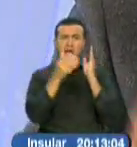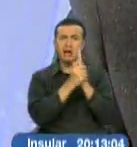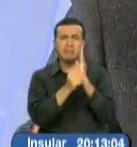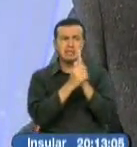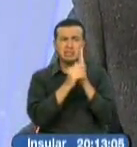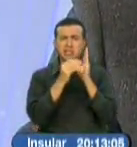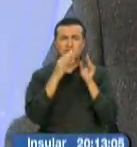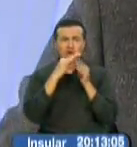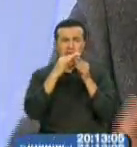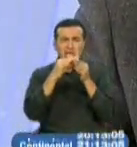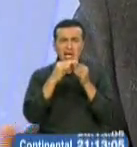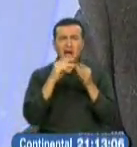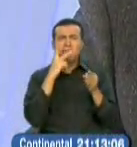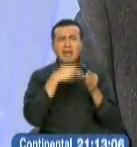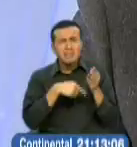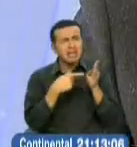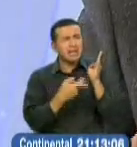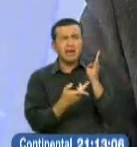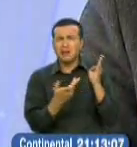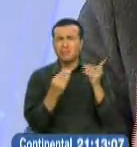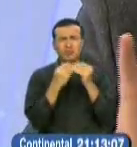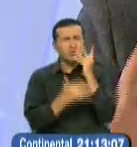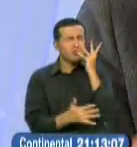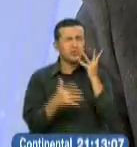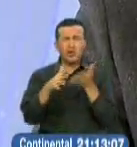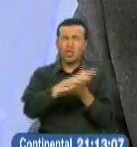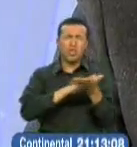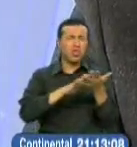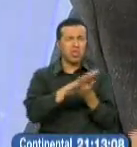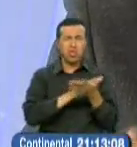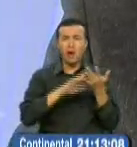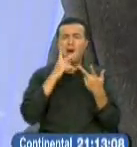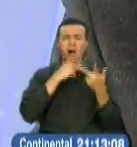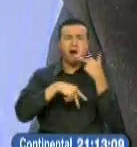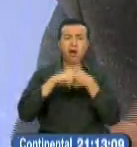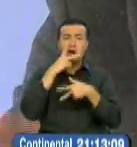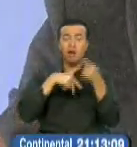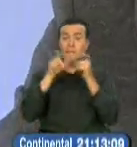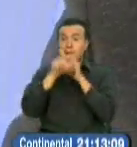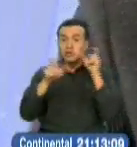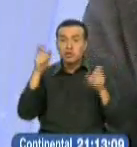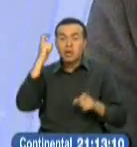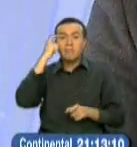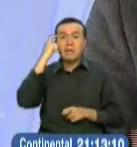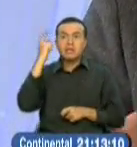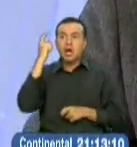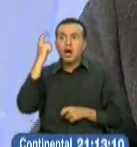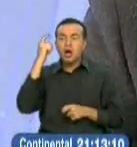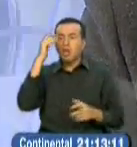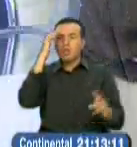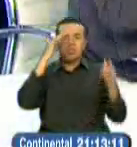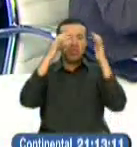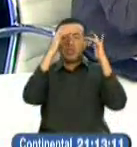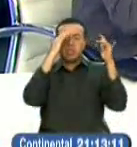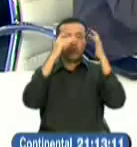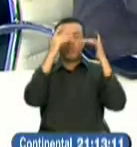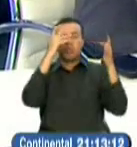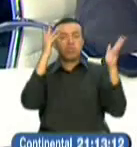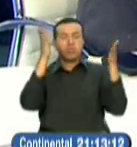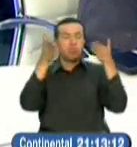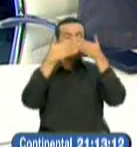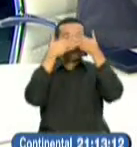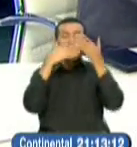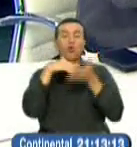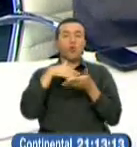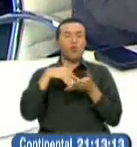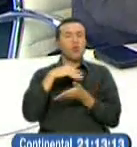capacitación, lamentable, porque se busca justamente generar estos mitos para que la gente en su imaginario entremos a estos cuartos oscuros, que tengamos dudas